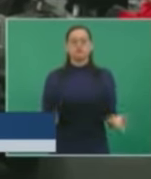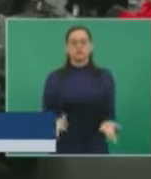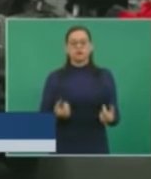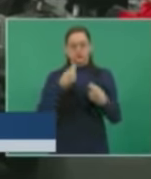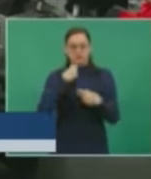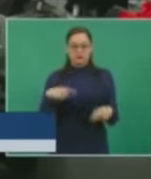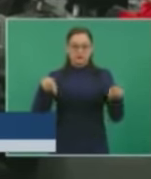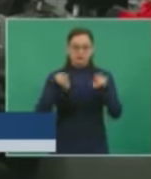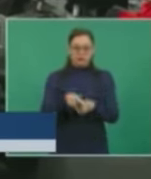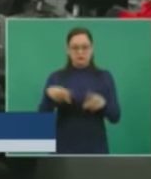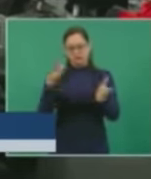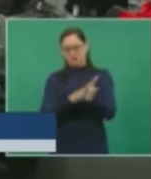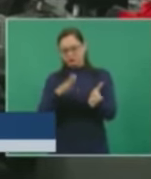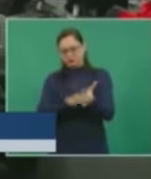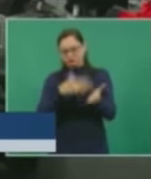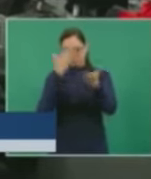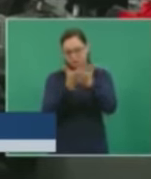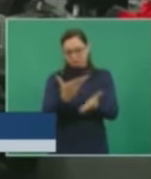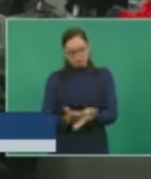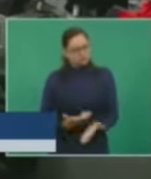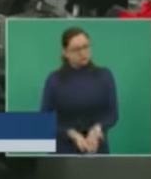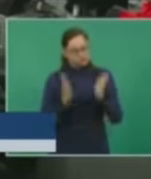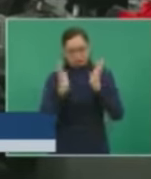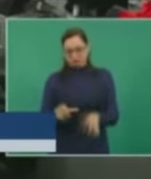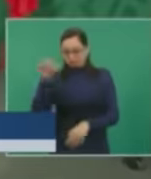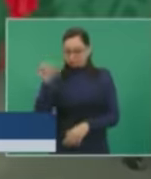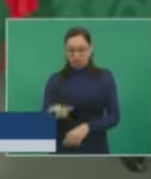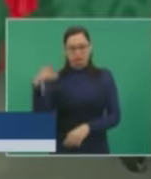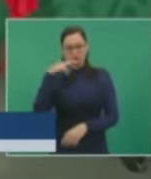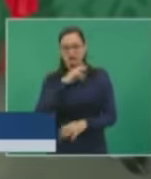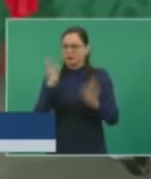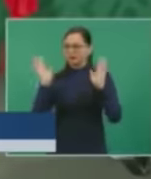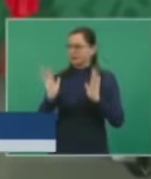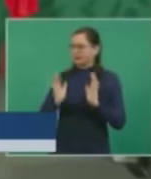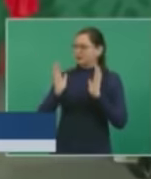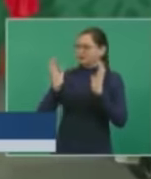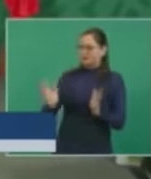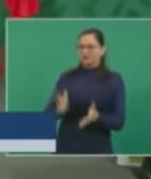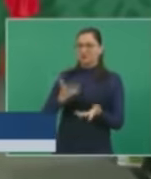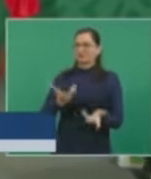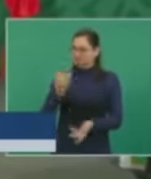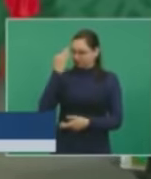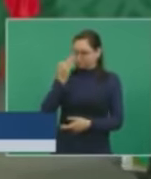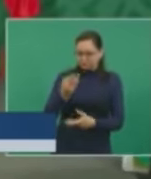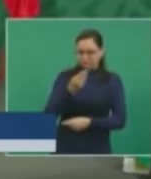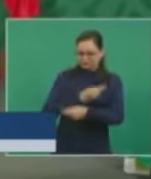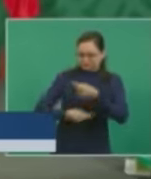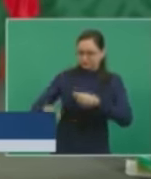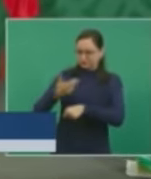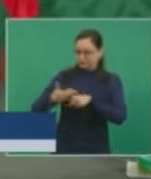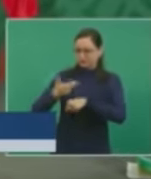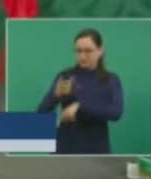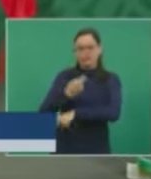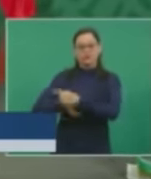esos servicios, los van a prestar los particulares respecto a las actividades que el presidente y la administración consideren. Entonces, ¿qué es